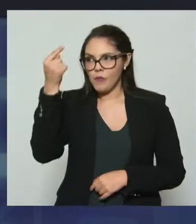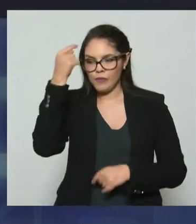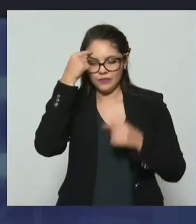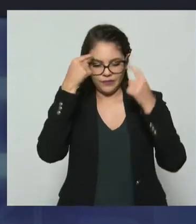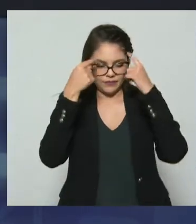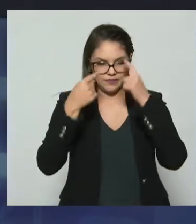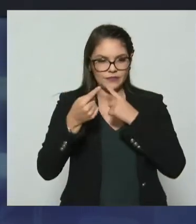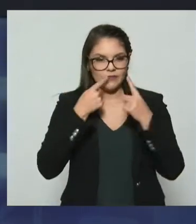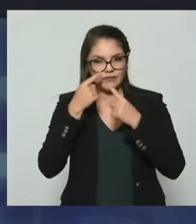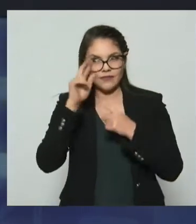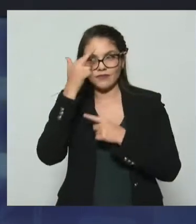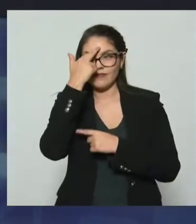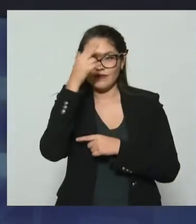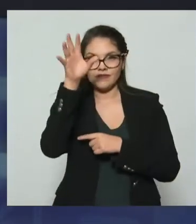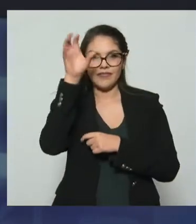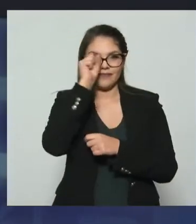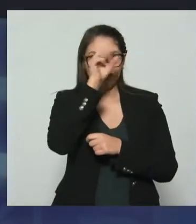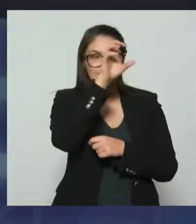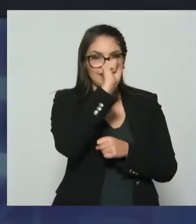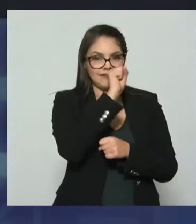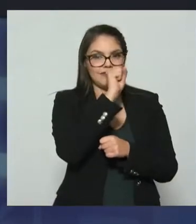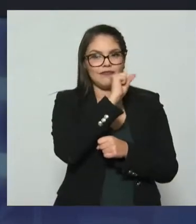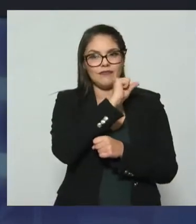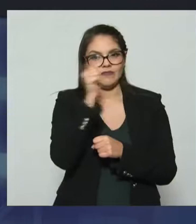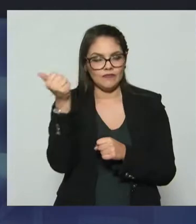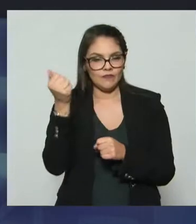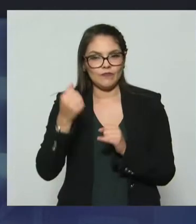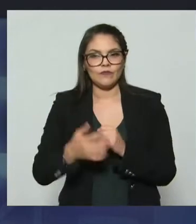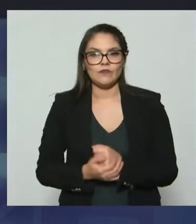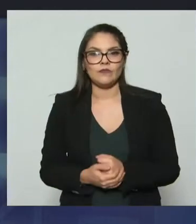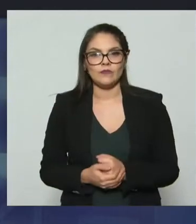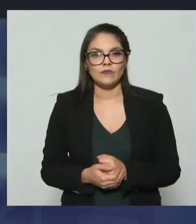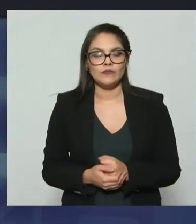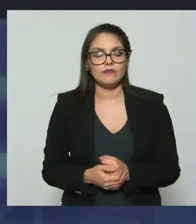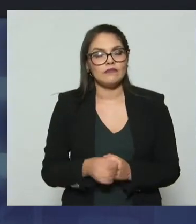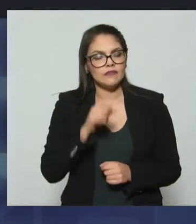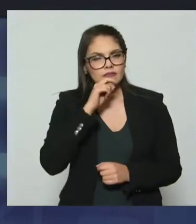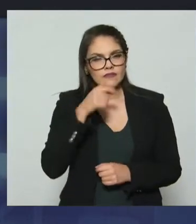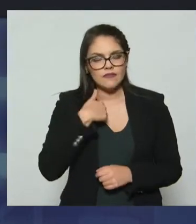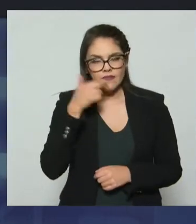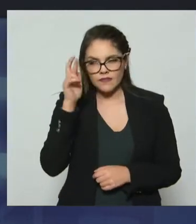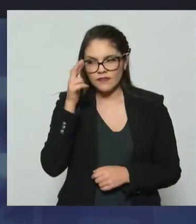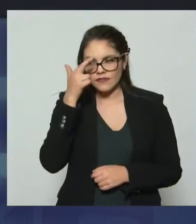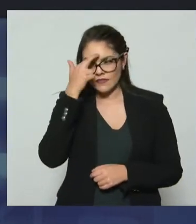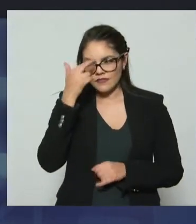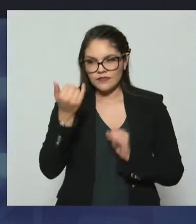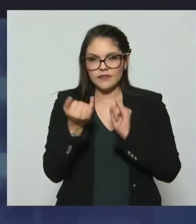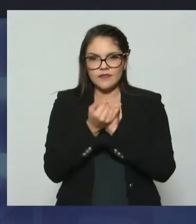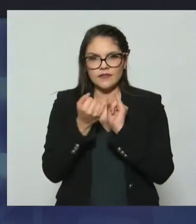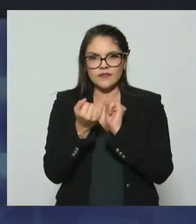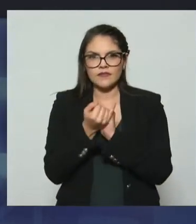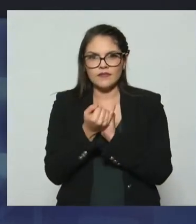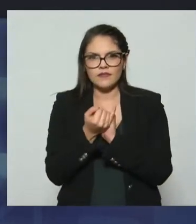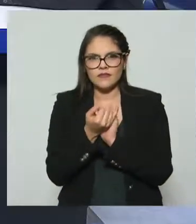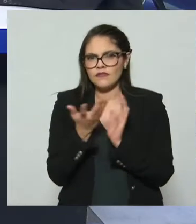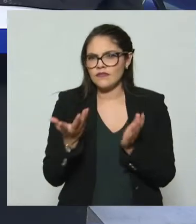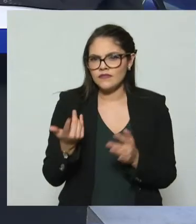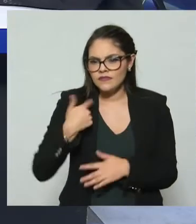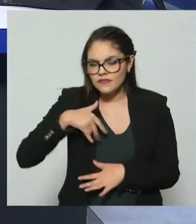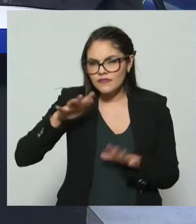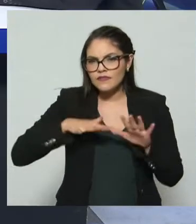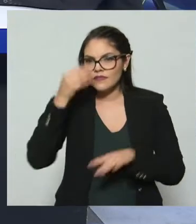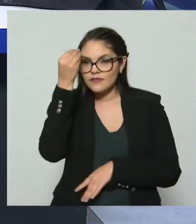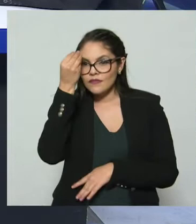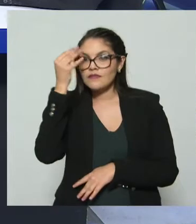muchas cosas, ¿no? Hemos hablado de fracciones parlamentarias y en ese sentido me viene a la cabeza la idea de que, bueno, se nos olvida